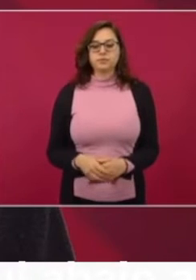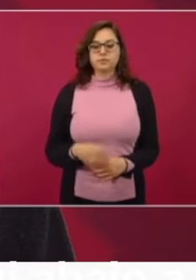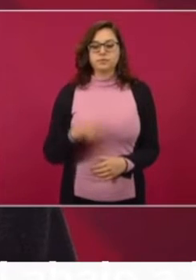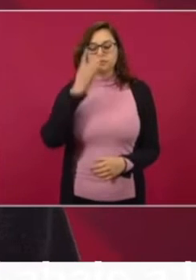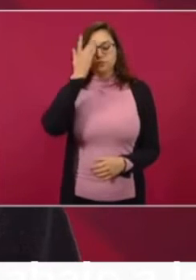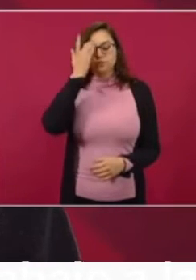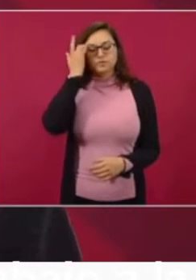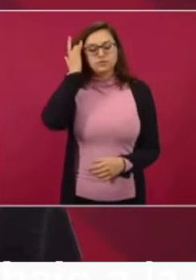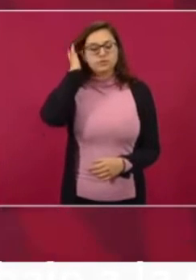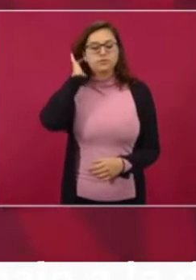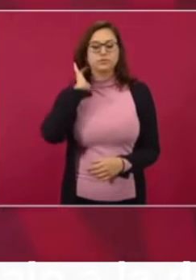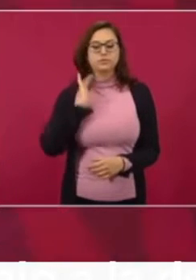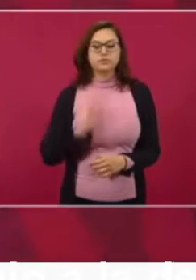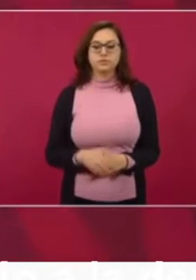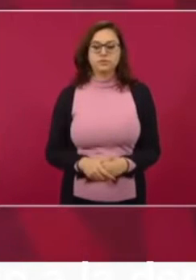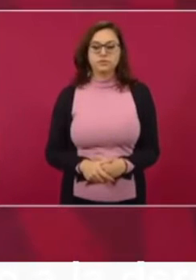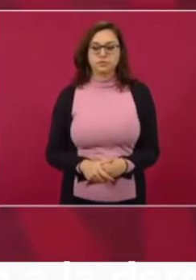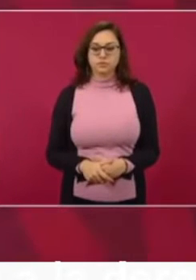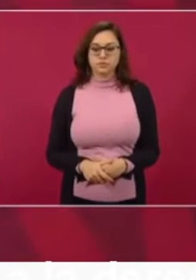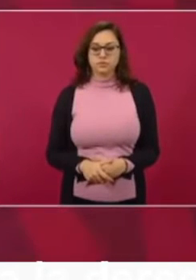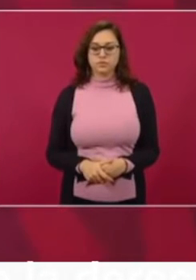buscar también